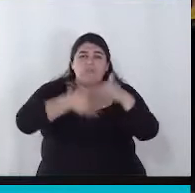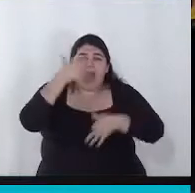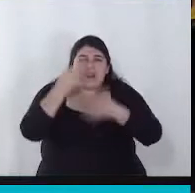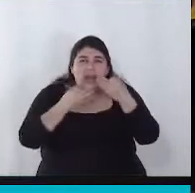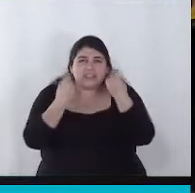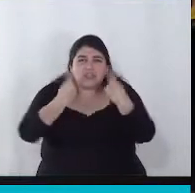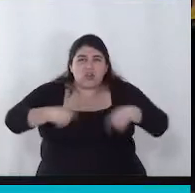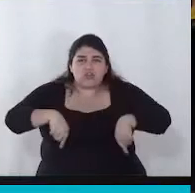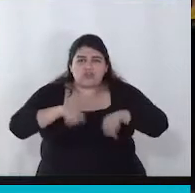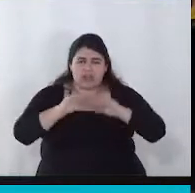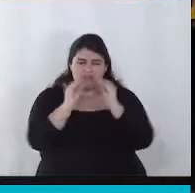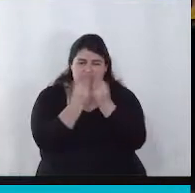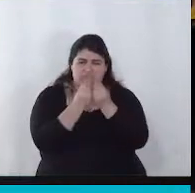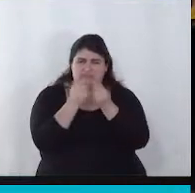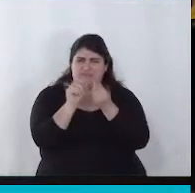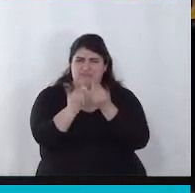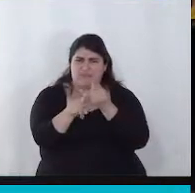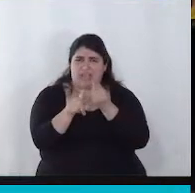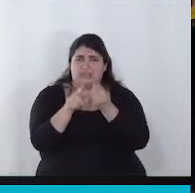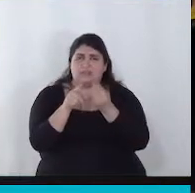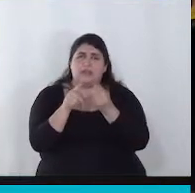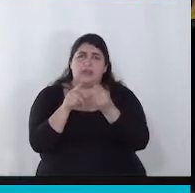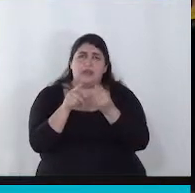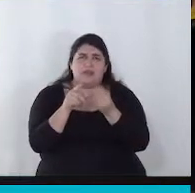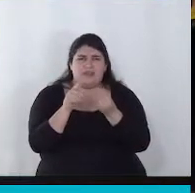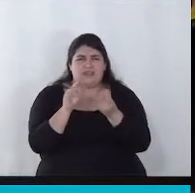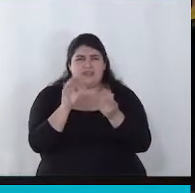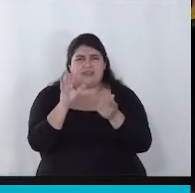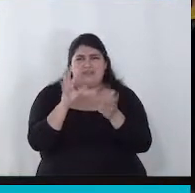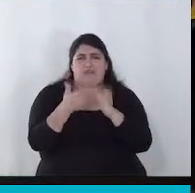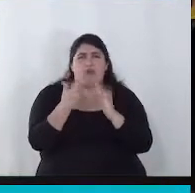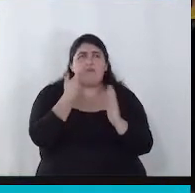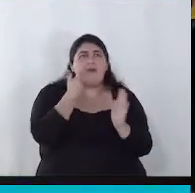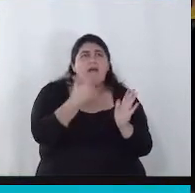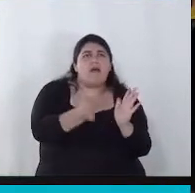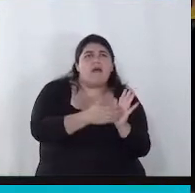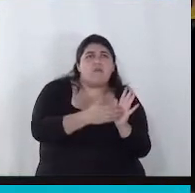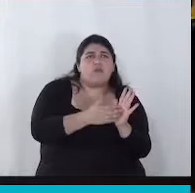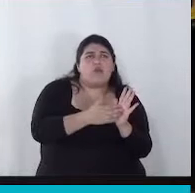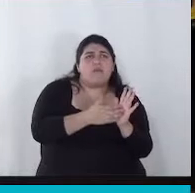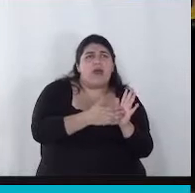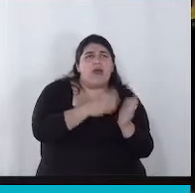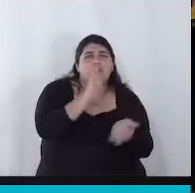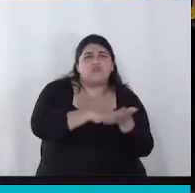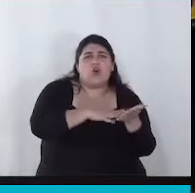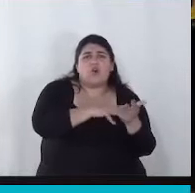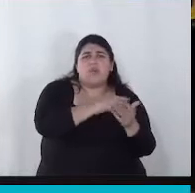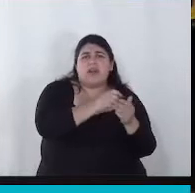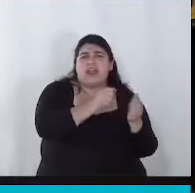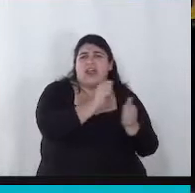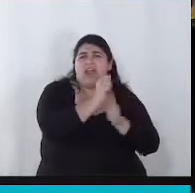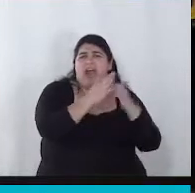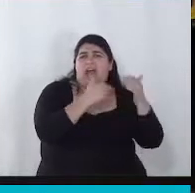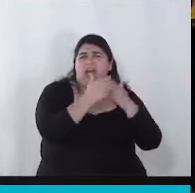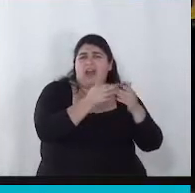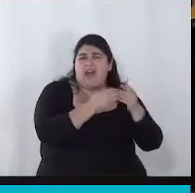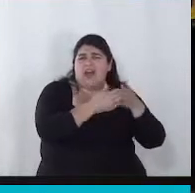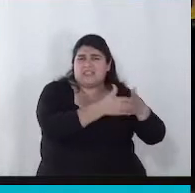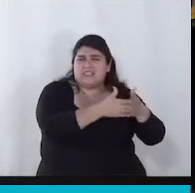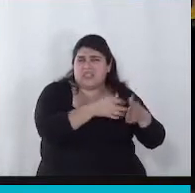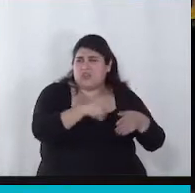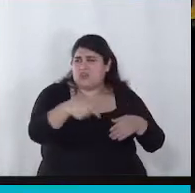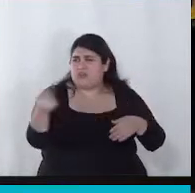investiga cuatro facturas del comedor del astillero y eleva la causa a juicio y los imputa por eso y no ve el